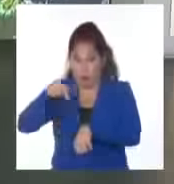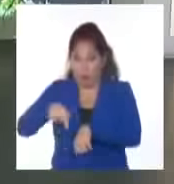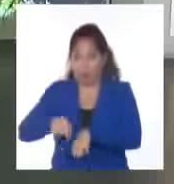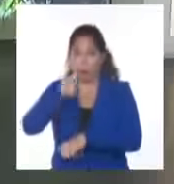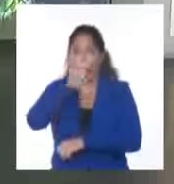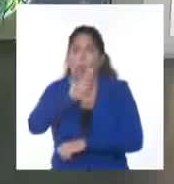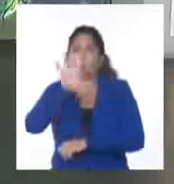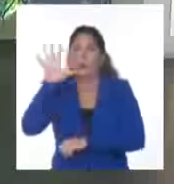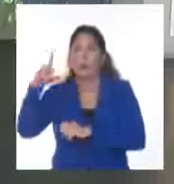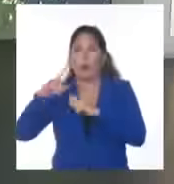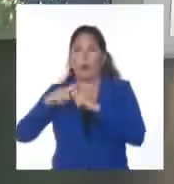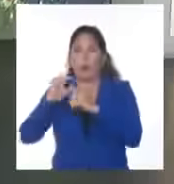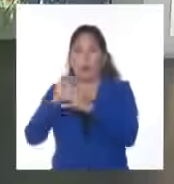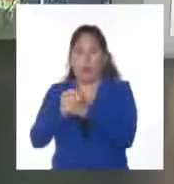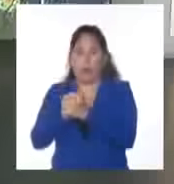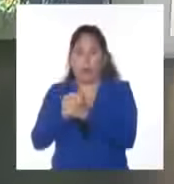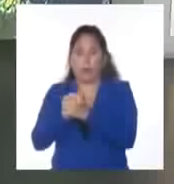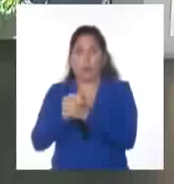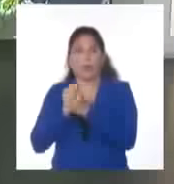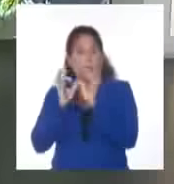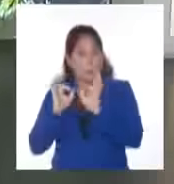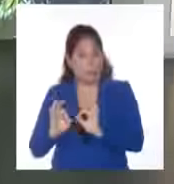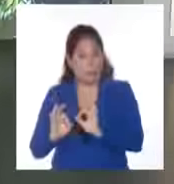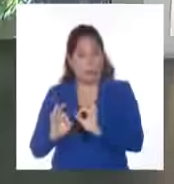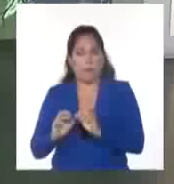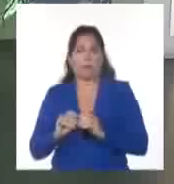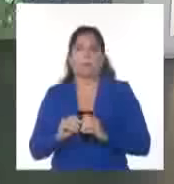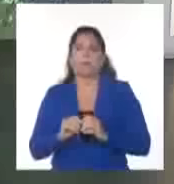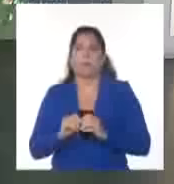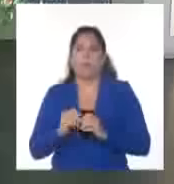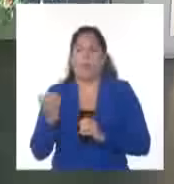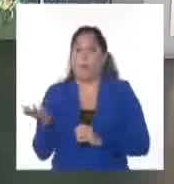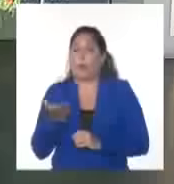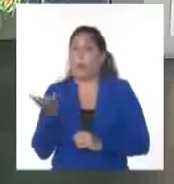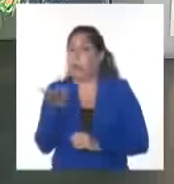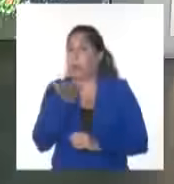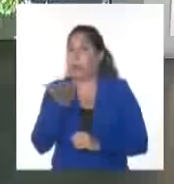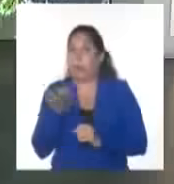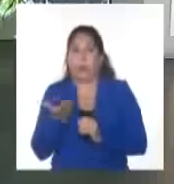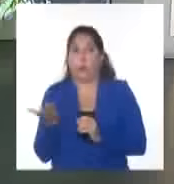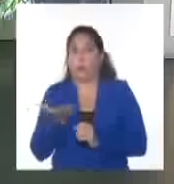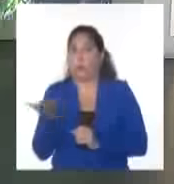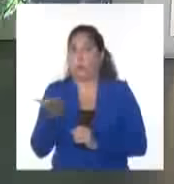95 kilómetros por hora y la presión ha descendido hasta